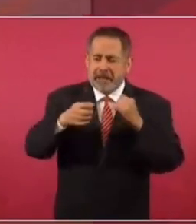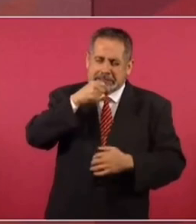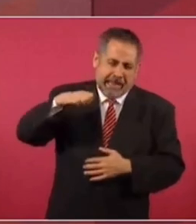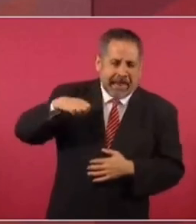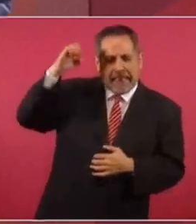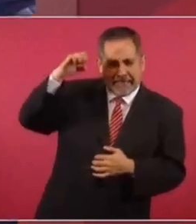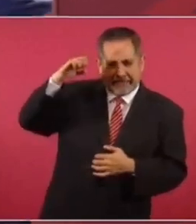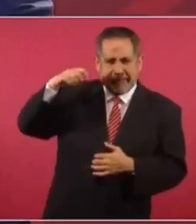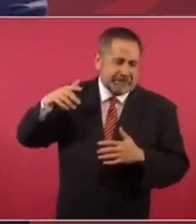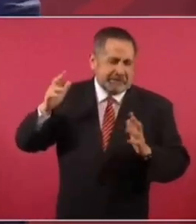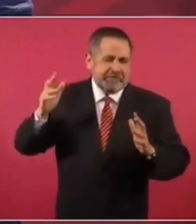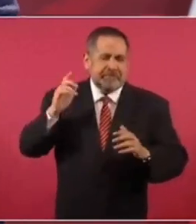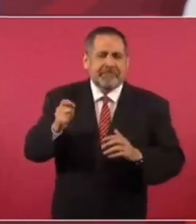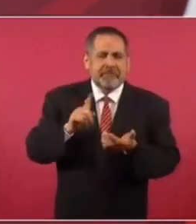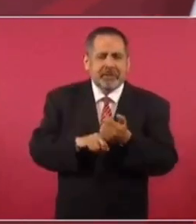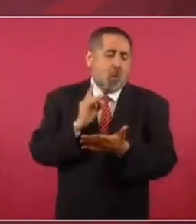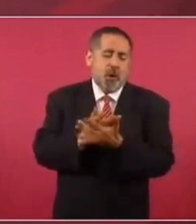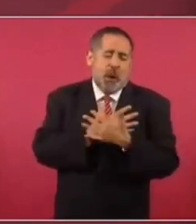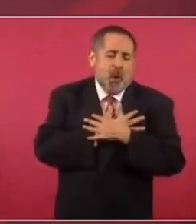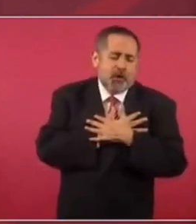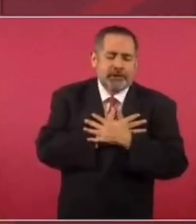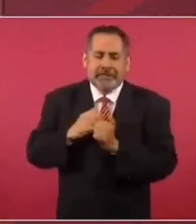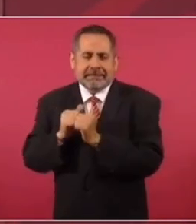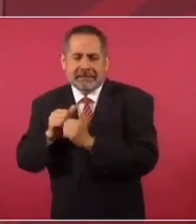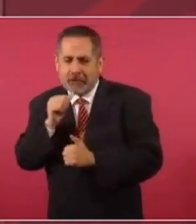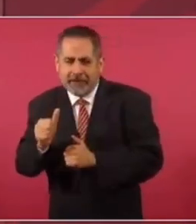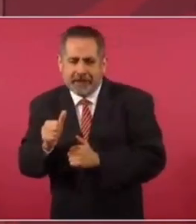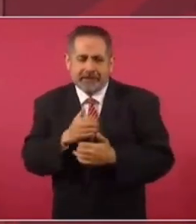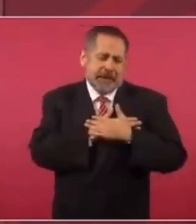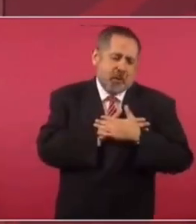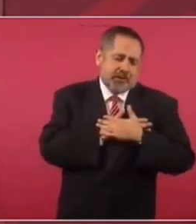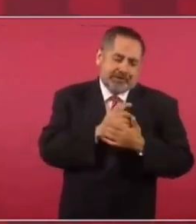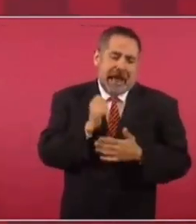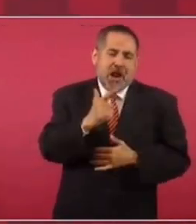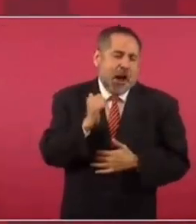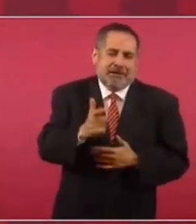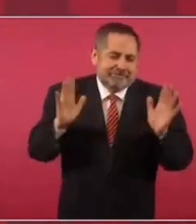mayor, ya es puro amor, aunque algo es algo.